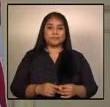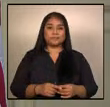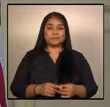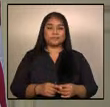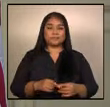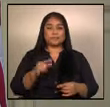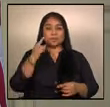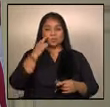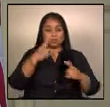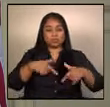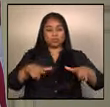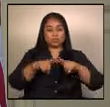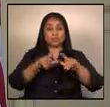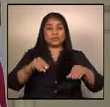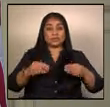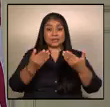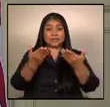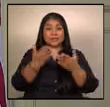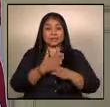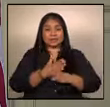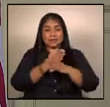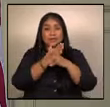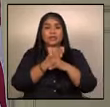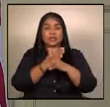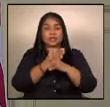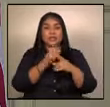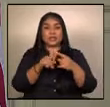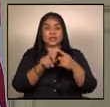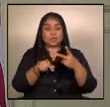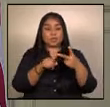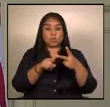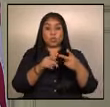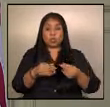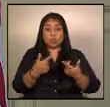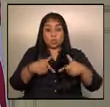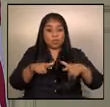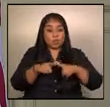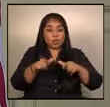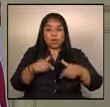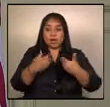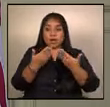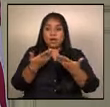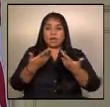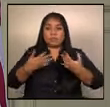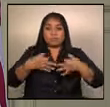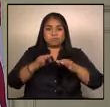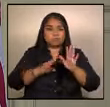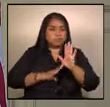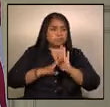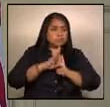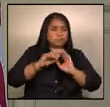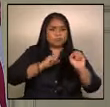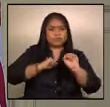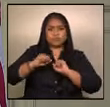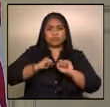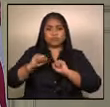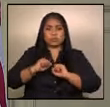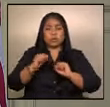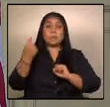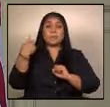un entorno que brinde seguridad, un ambiente que les permita contribuir con todo su potencial a la